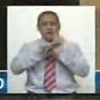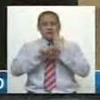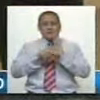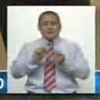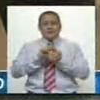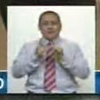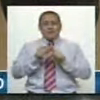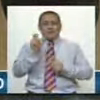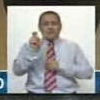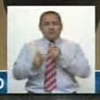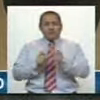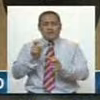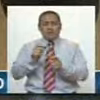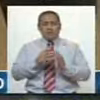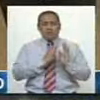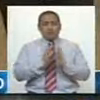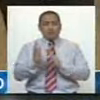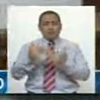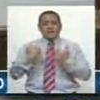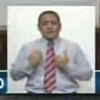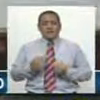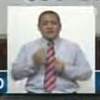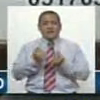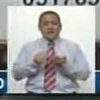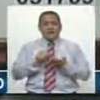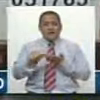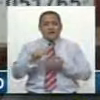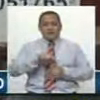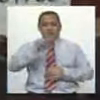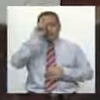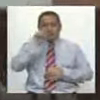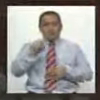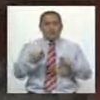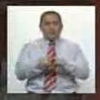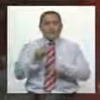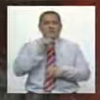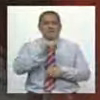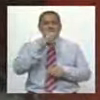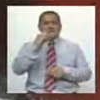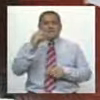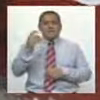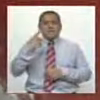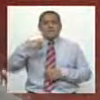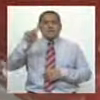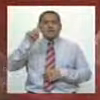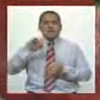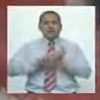revocatoria, proceso que cuesta al país más de 100 millones de soles.